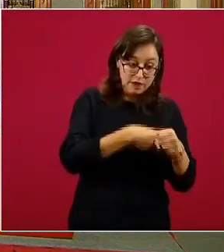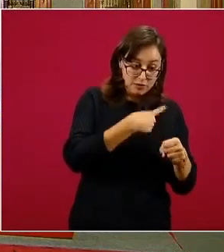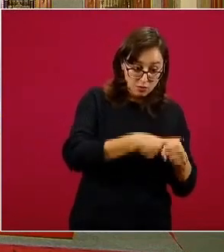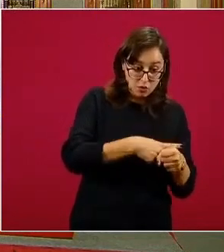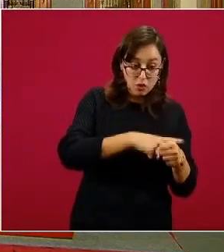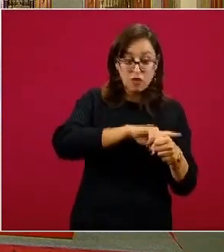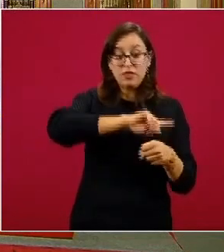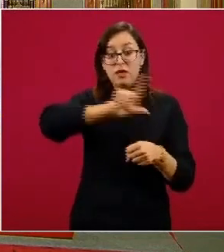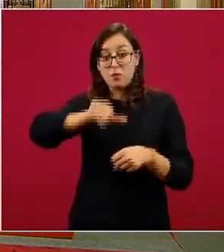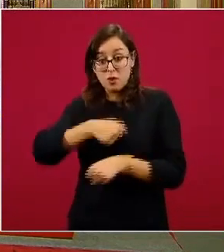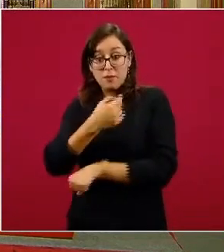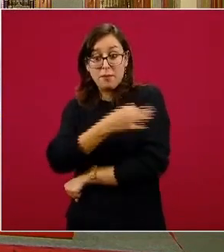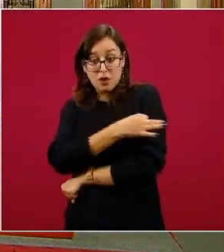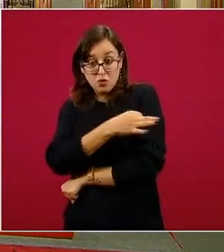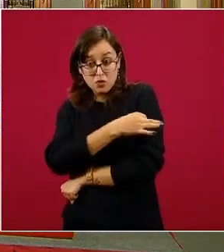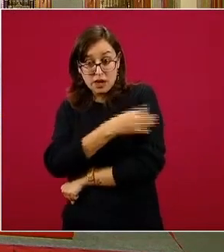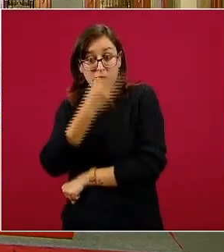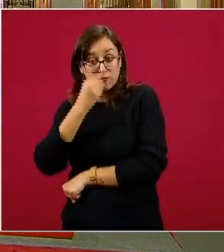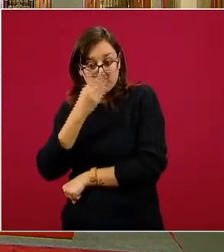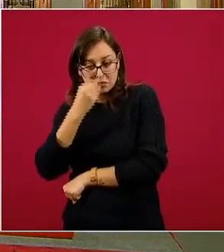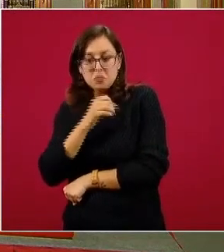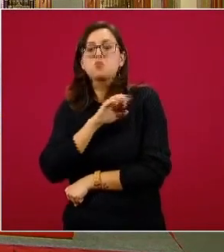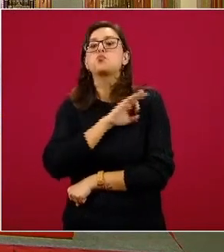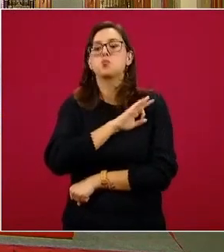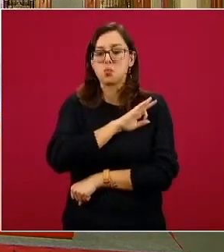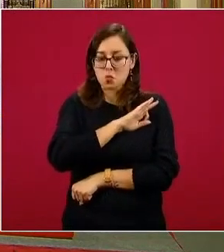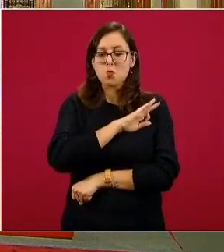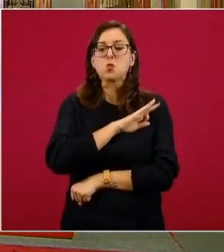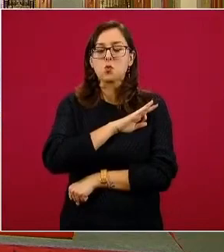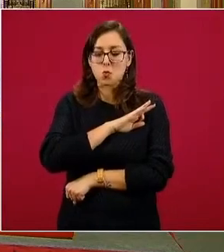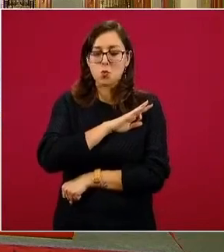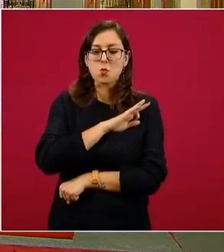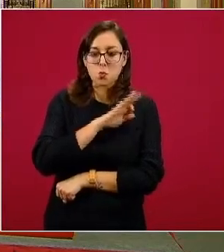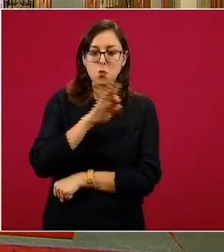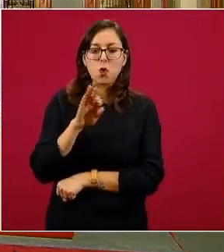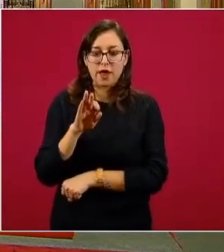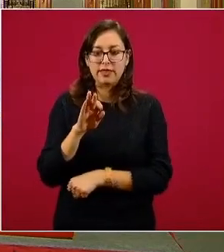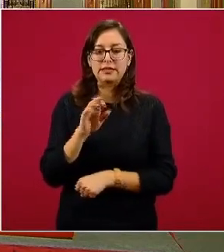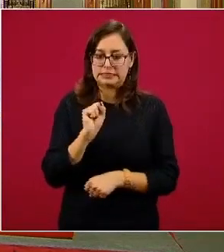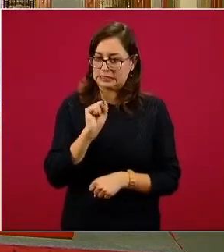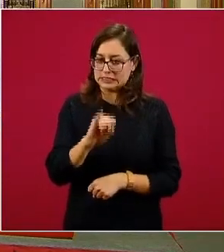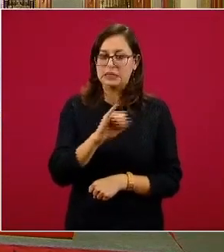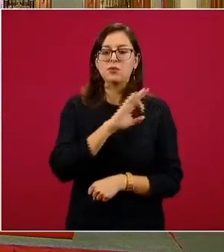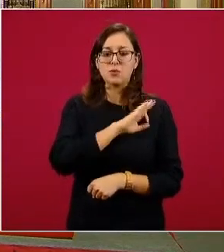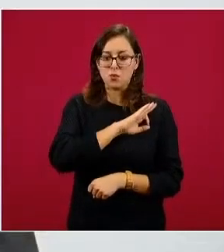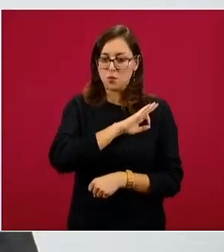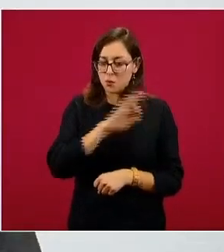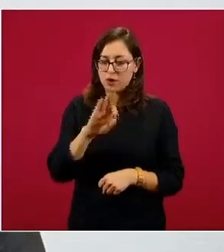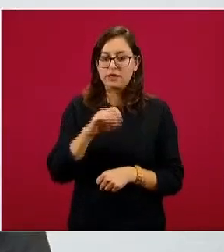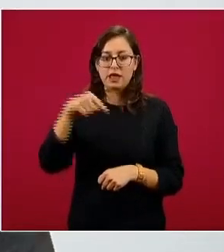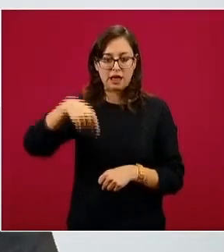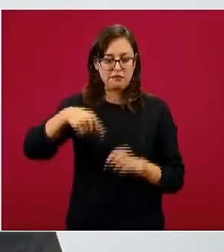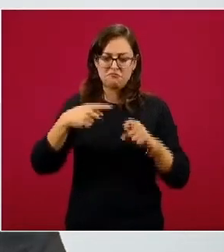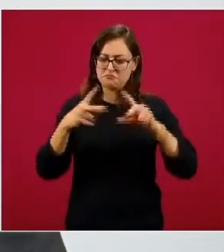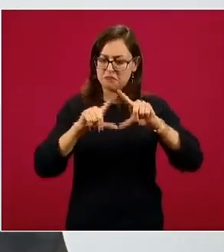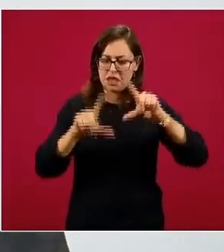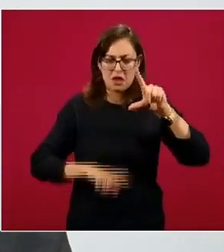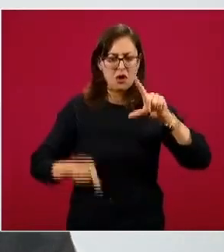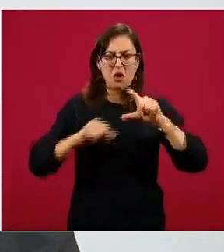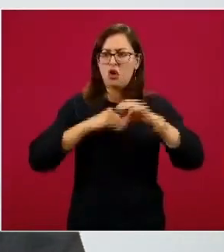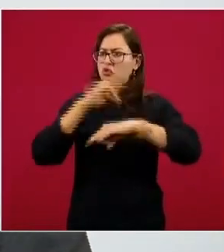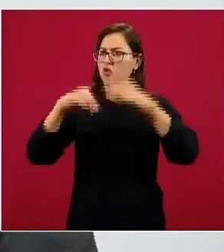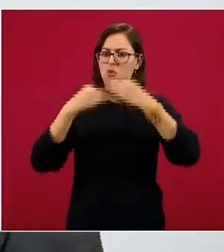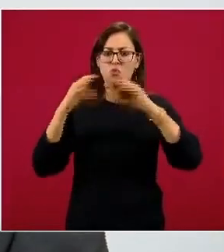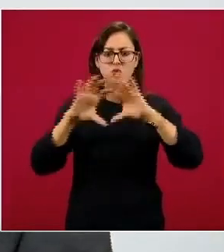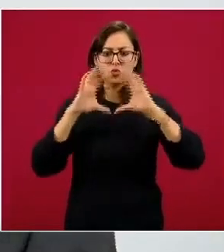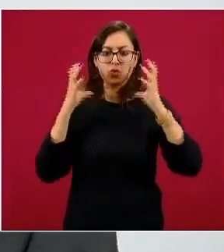Es deseable, en general es un principio técnico del manual de vigilancia epidemiológica en México y en el mundo, es